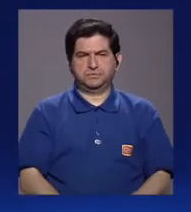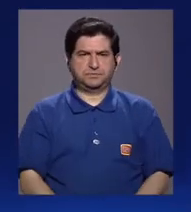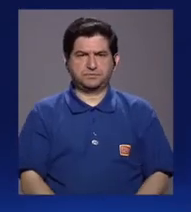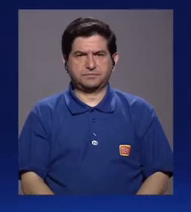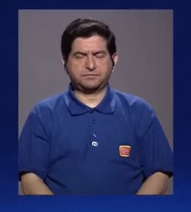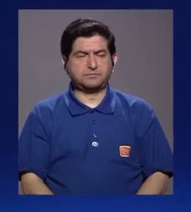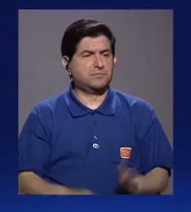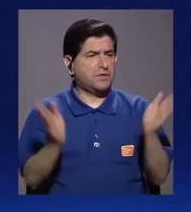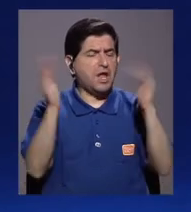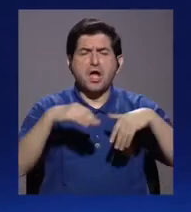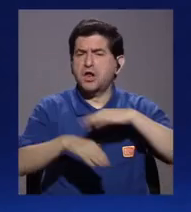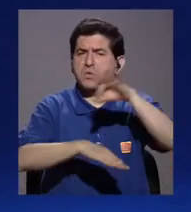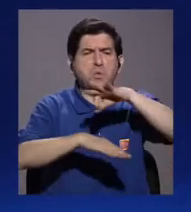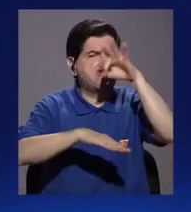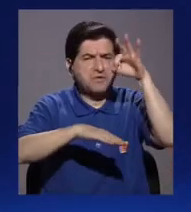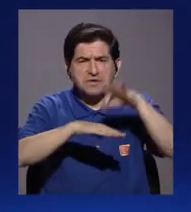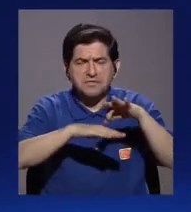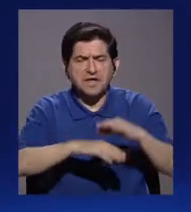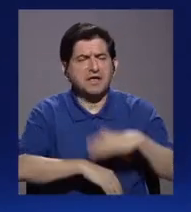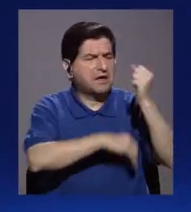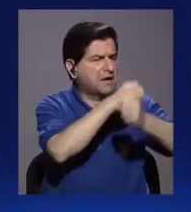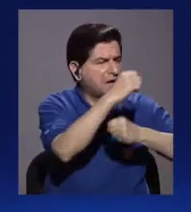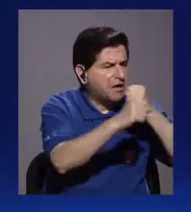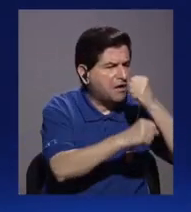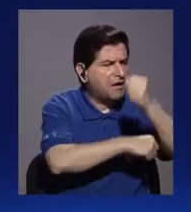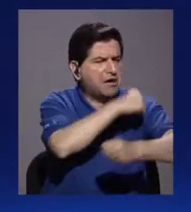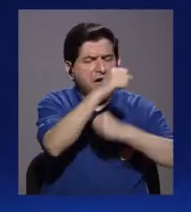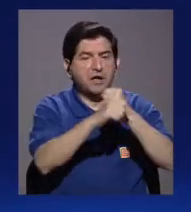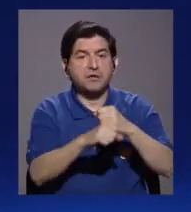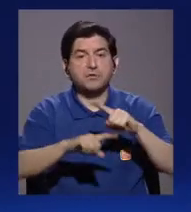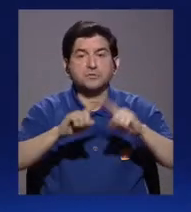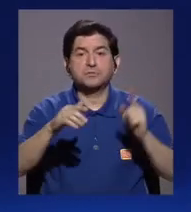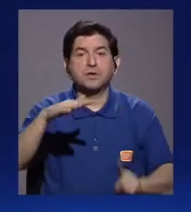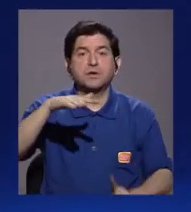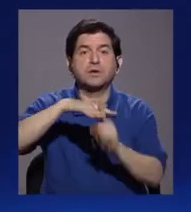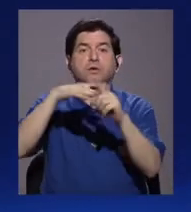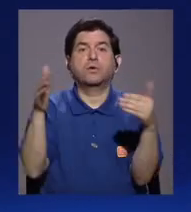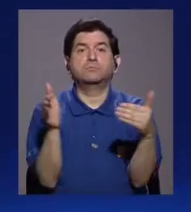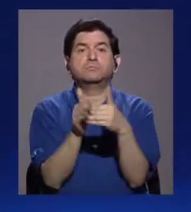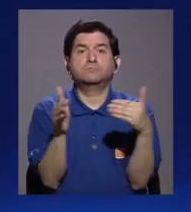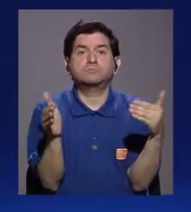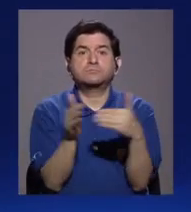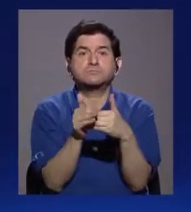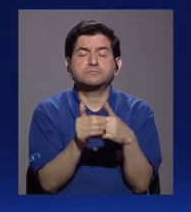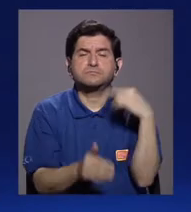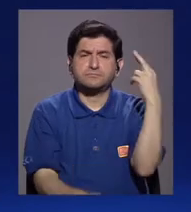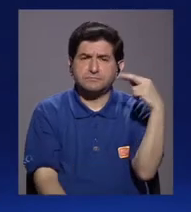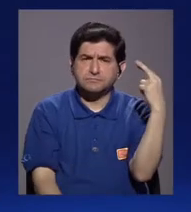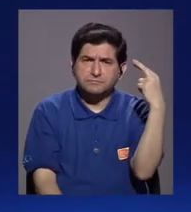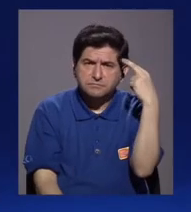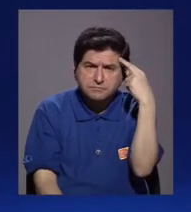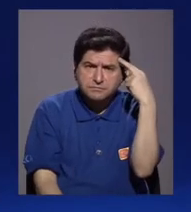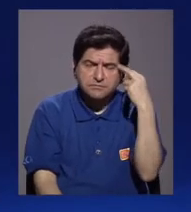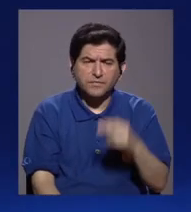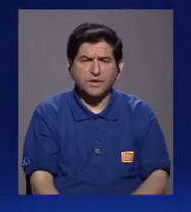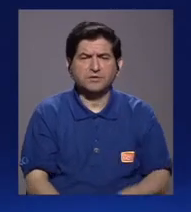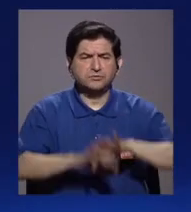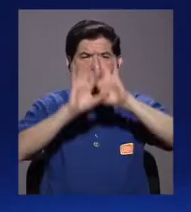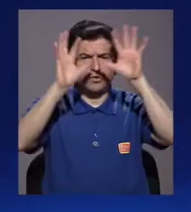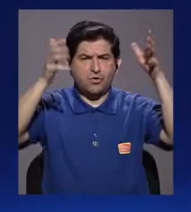porque la gente de todo el mundo por el cambio climatológico de muchas razones pero es un problema un problema que crea